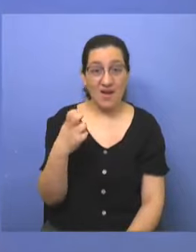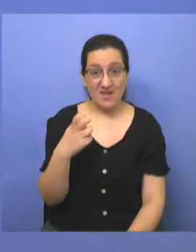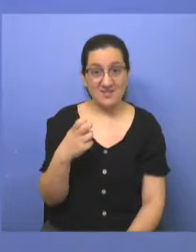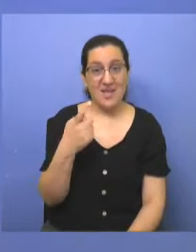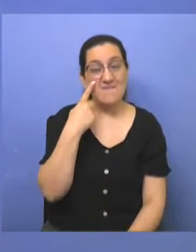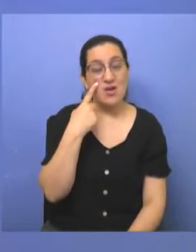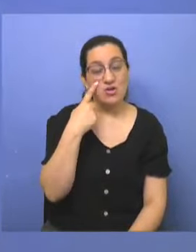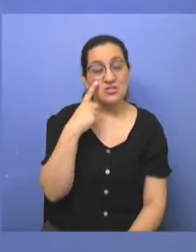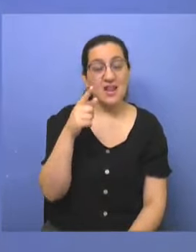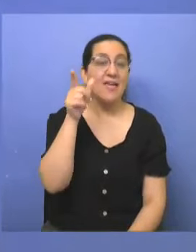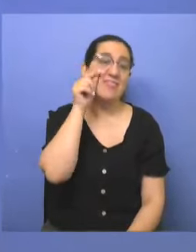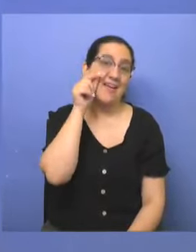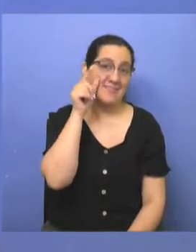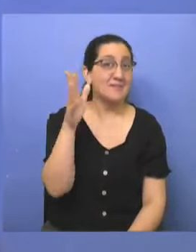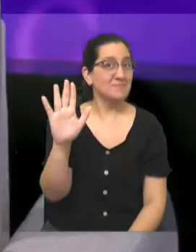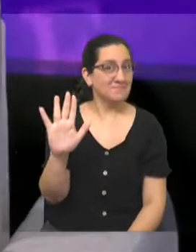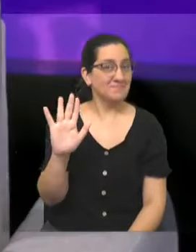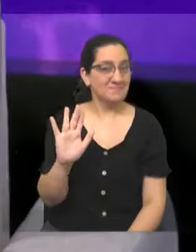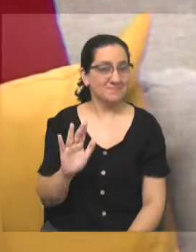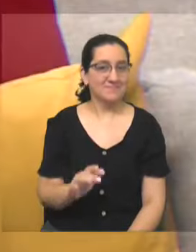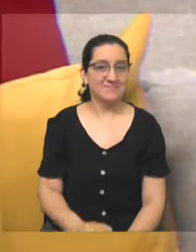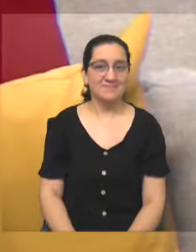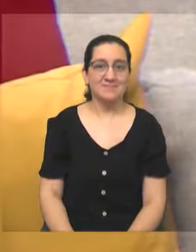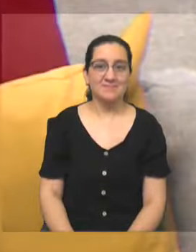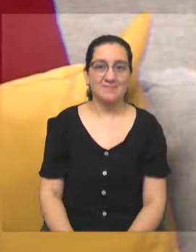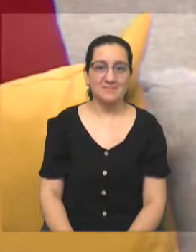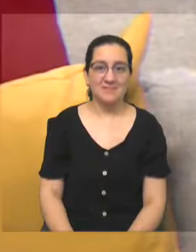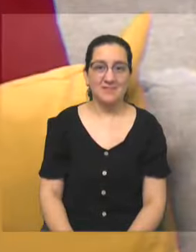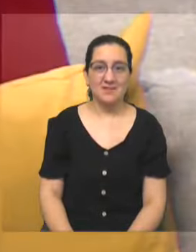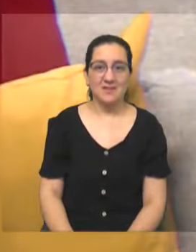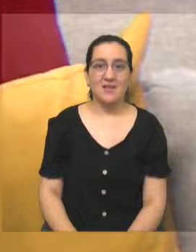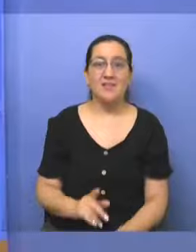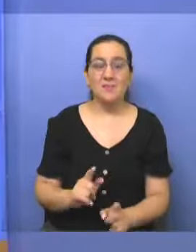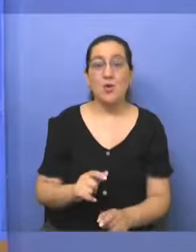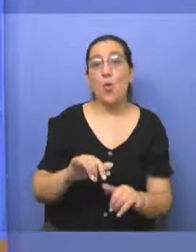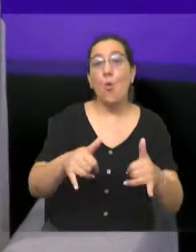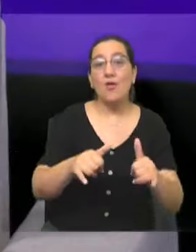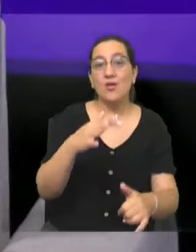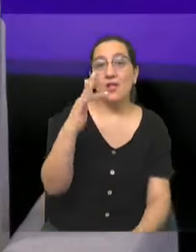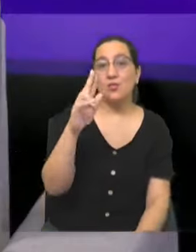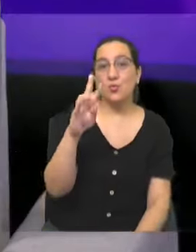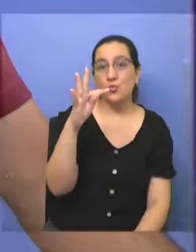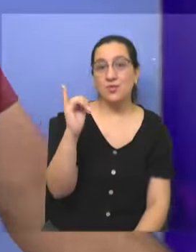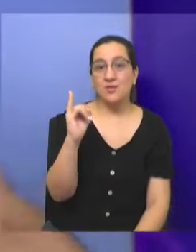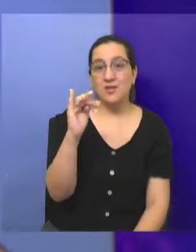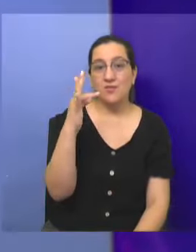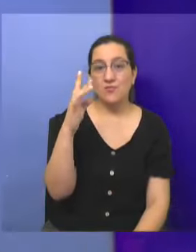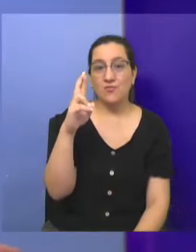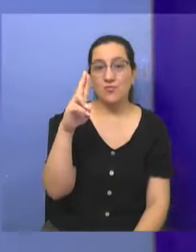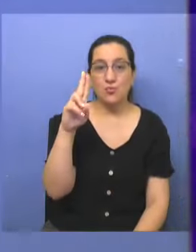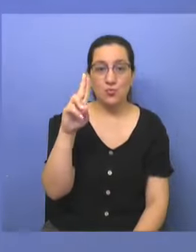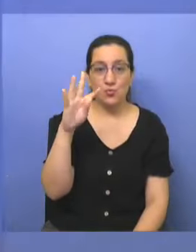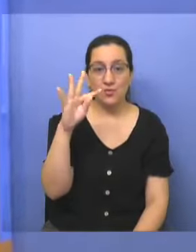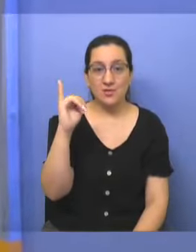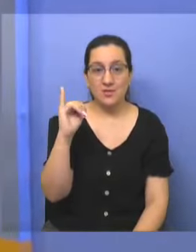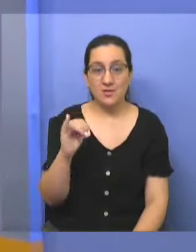conocerás a la señora Tania. A la invadera Tania Tania. Vamos a imbatible de tu disfrute. Imbatible. ¿Sí? Animal rastrero. A la rata también se le dice a la